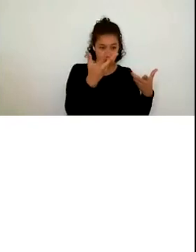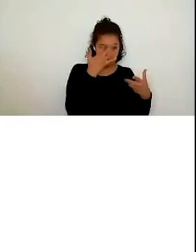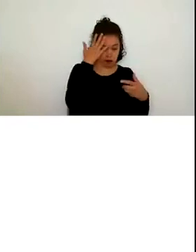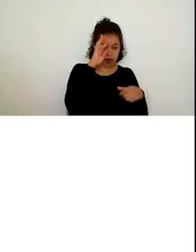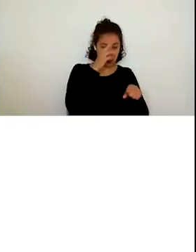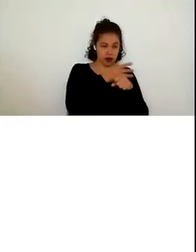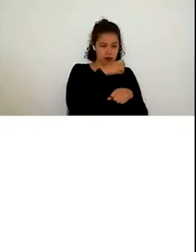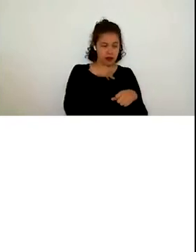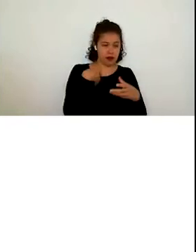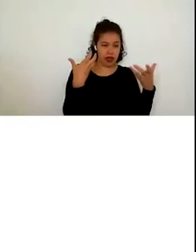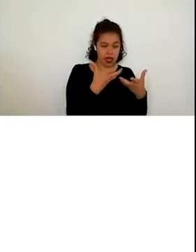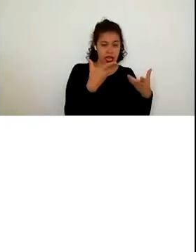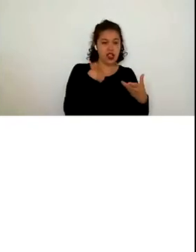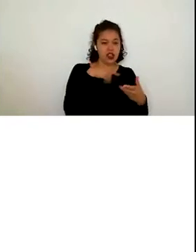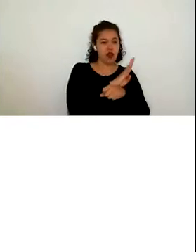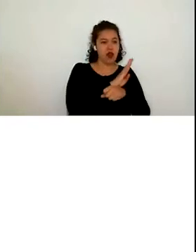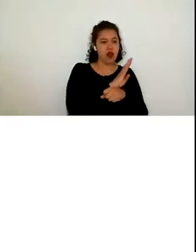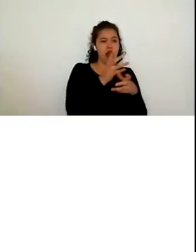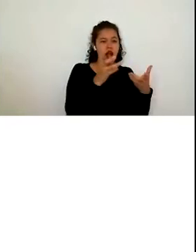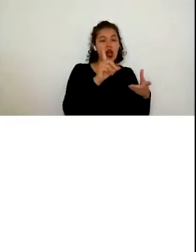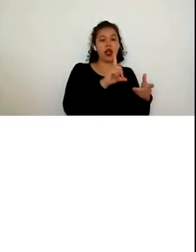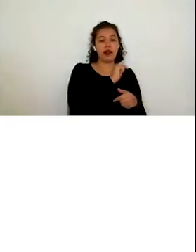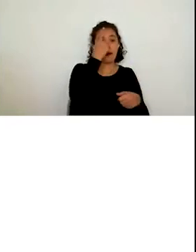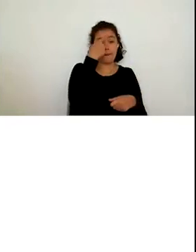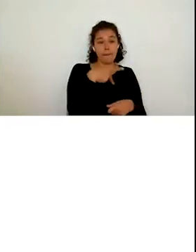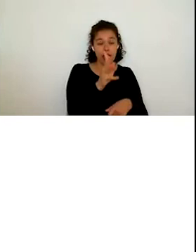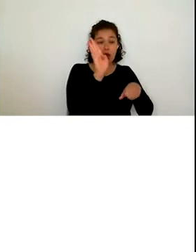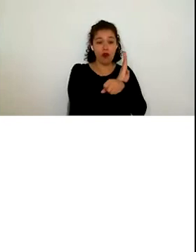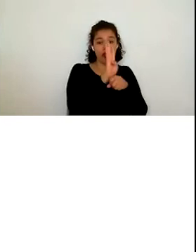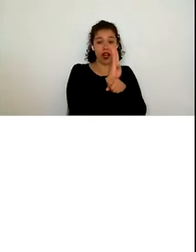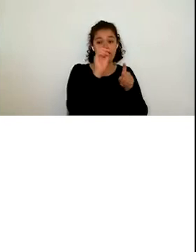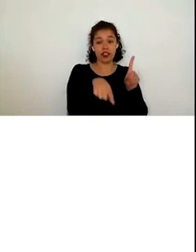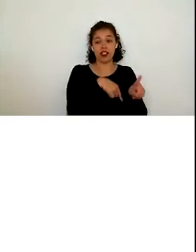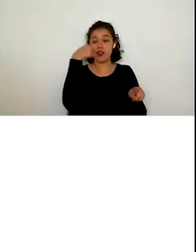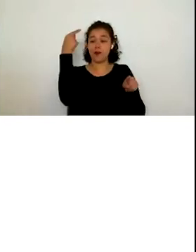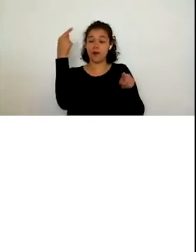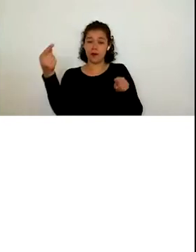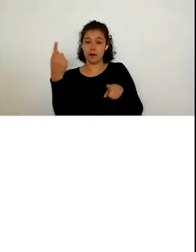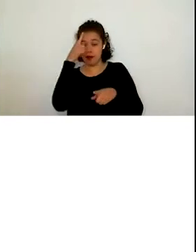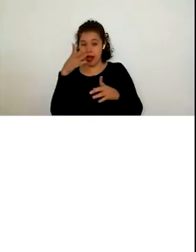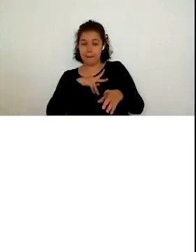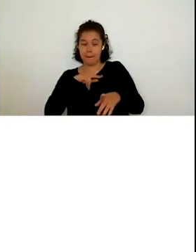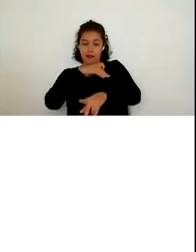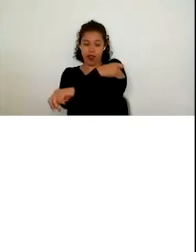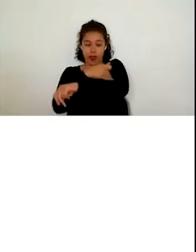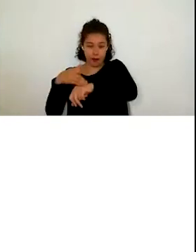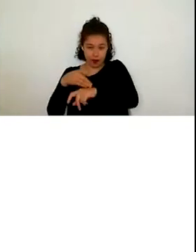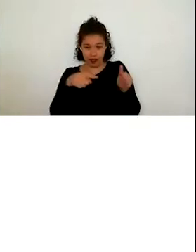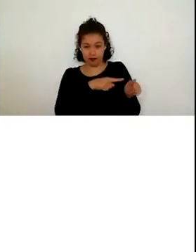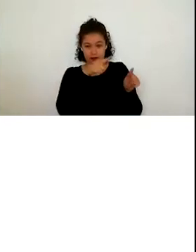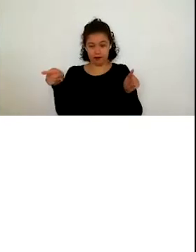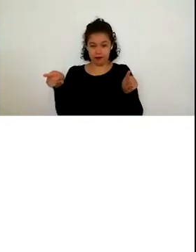etc. Si llegan a tomar estos recursos de la institución y los desvían hacia alguna